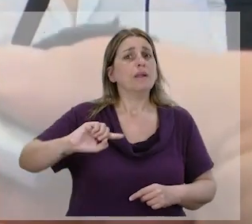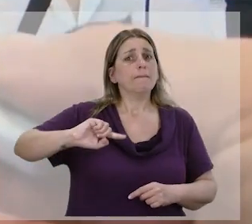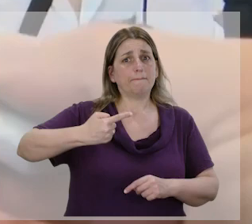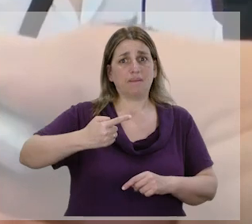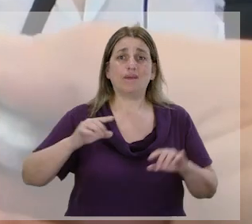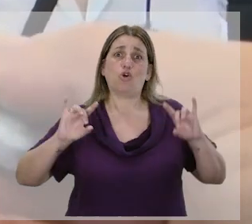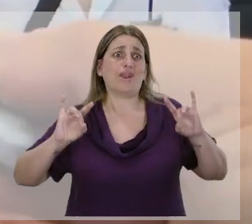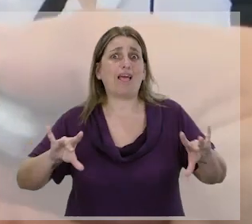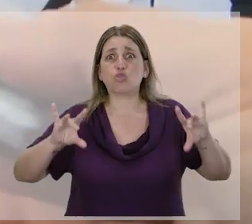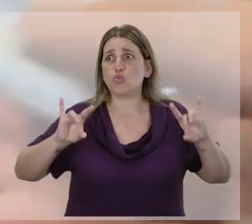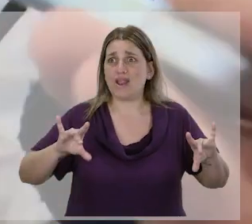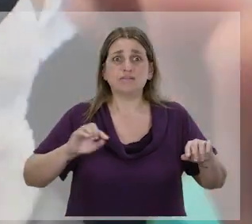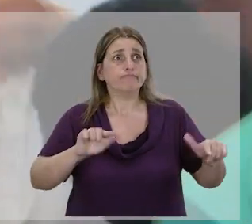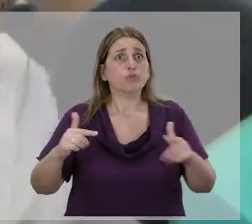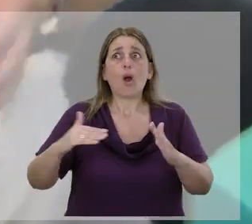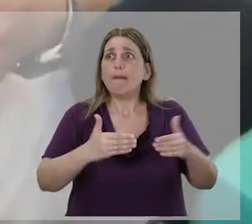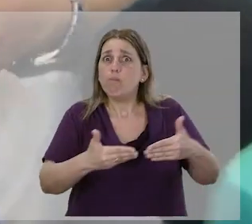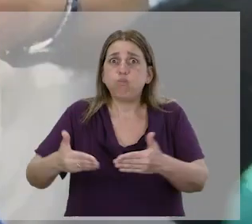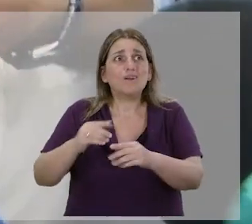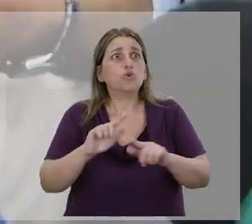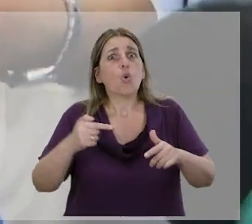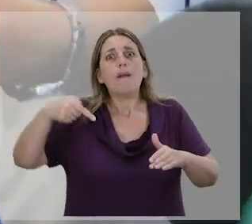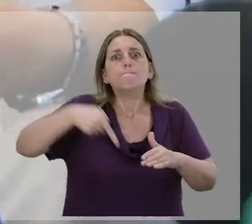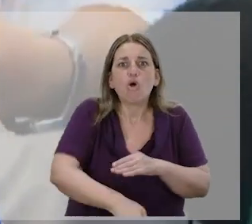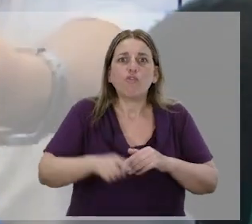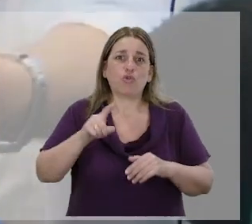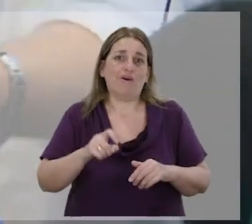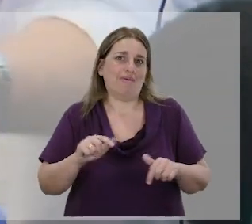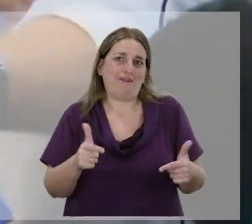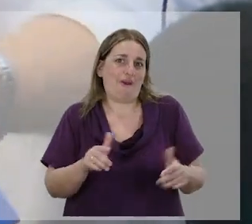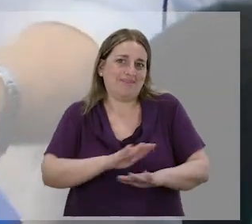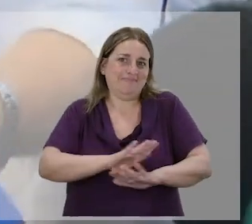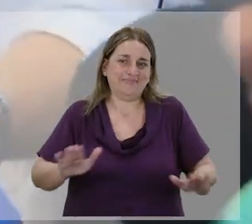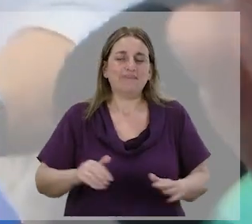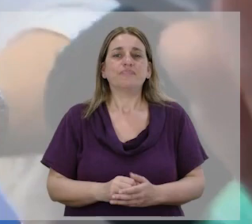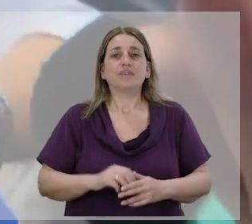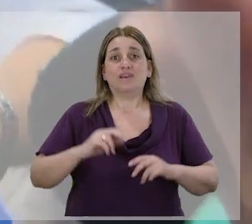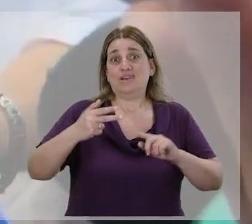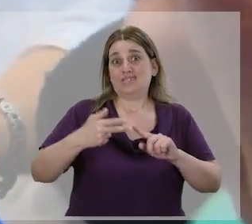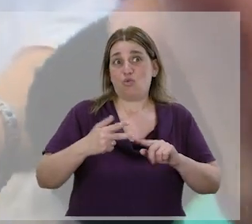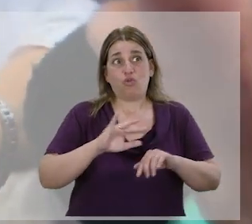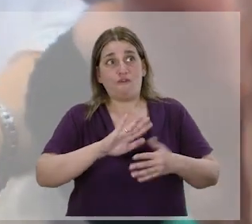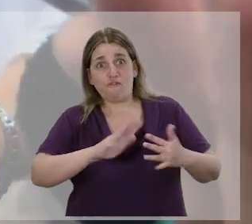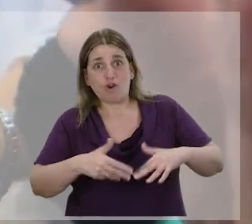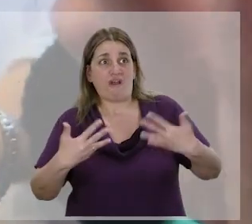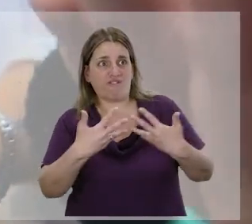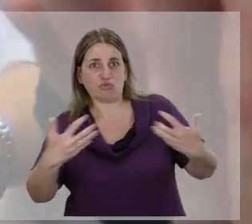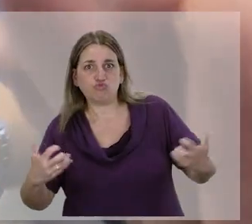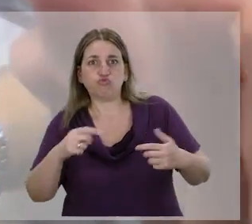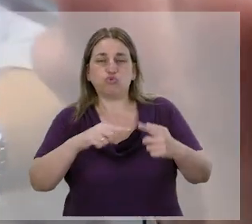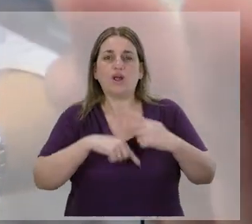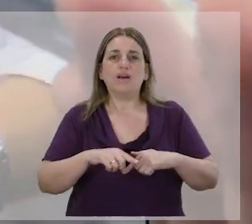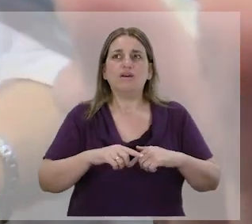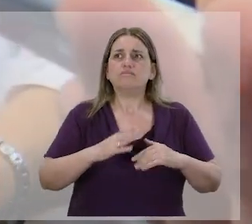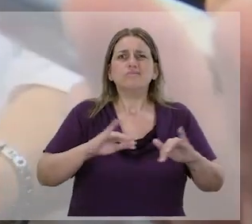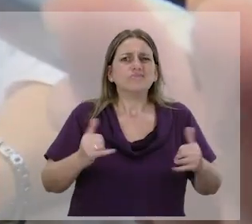Cuatro. El primero, la naturaleza. Si no tenés puerto, si no tenés profundidad, no hay tutía. Segundo, la